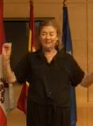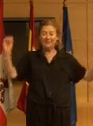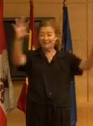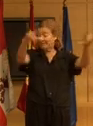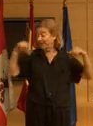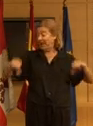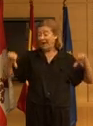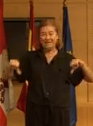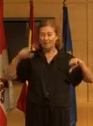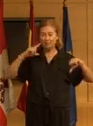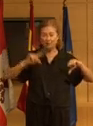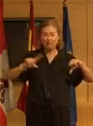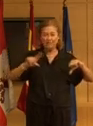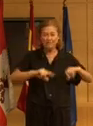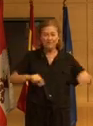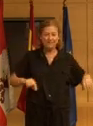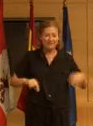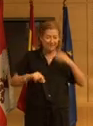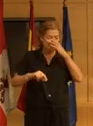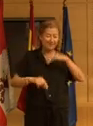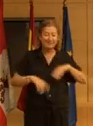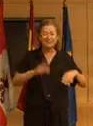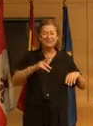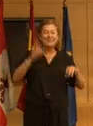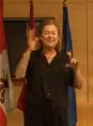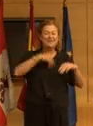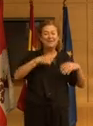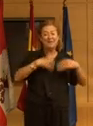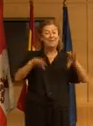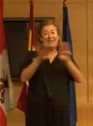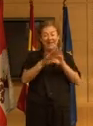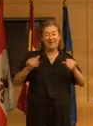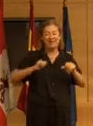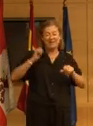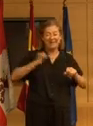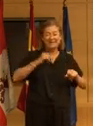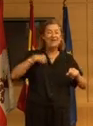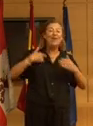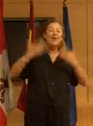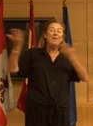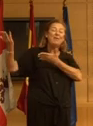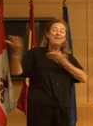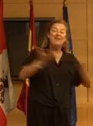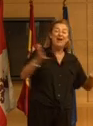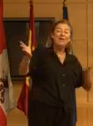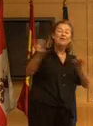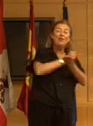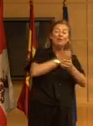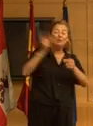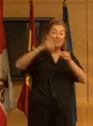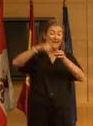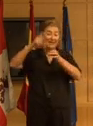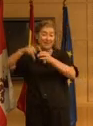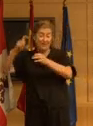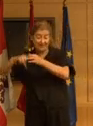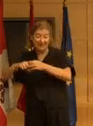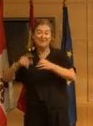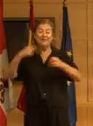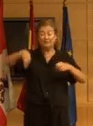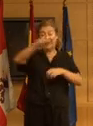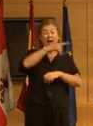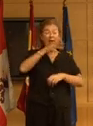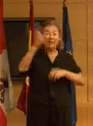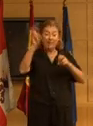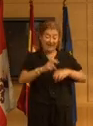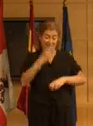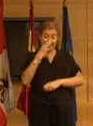de Igualdad de Oportunidades. Doy la bienvenida a todos los participantes, tanto presenciales como los que nos están viendo ahora